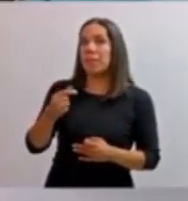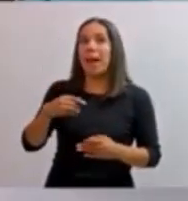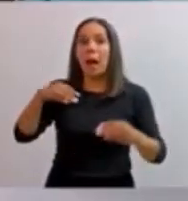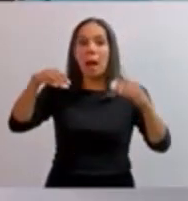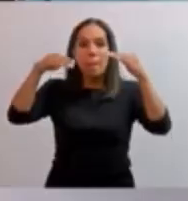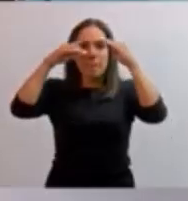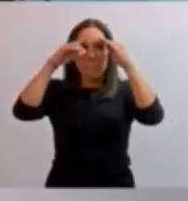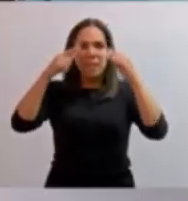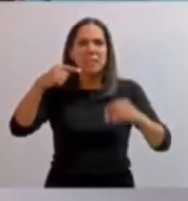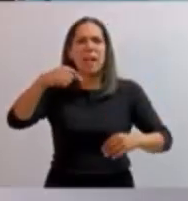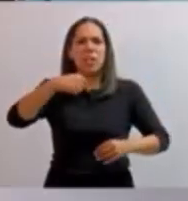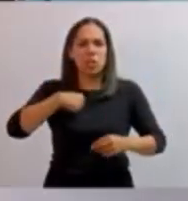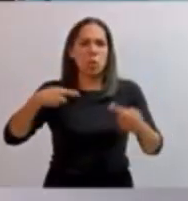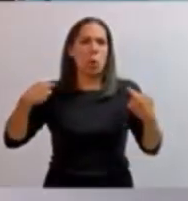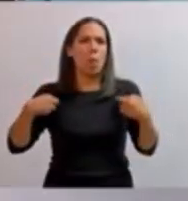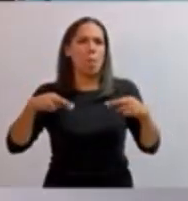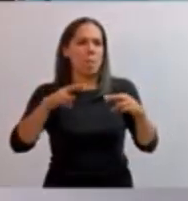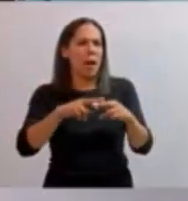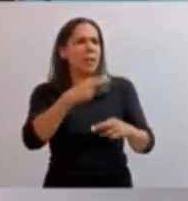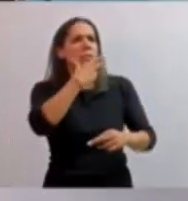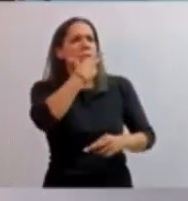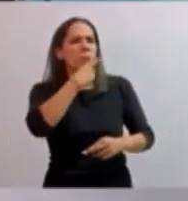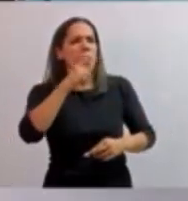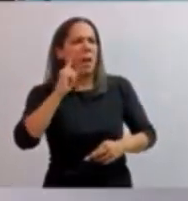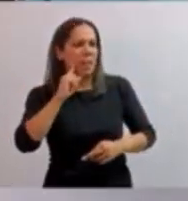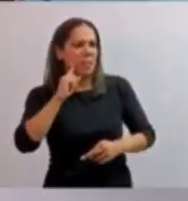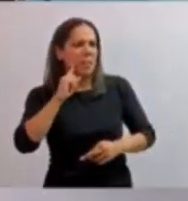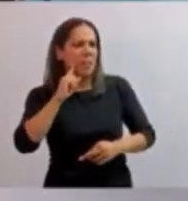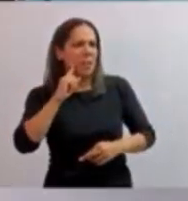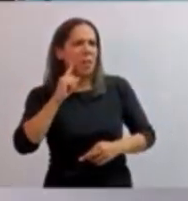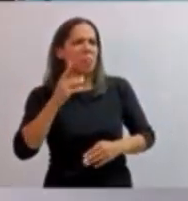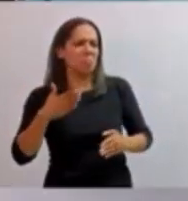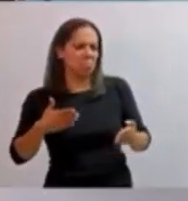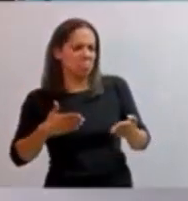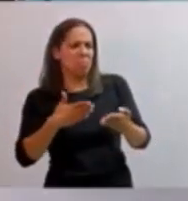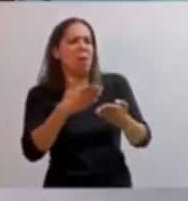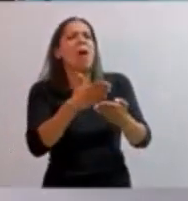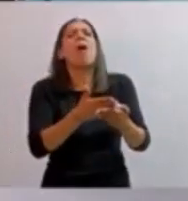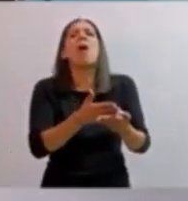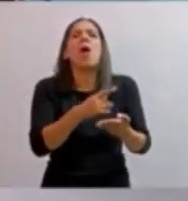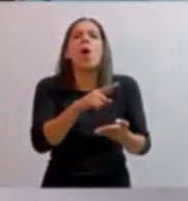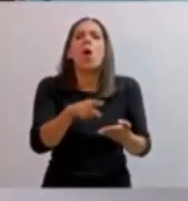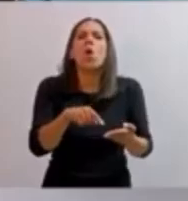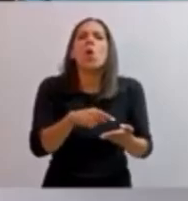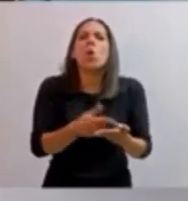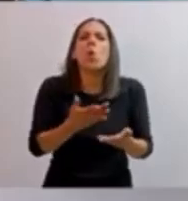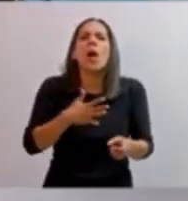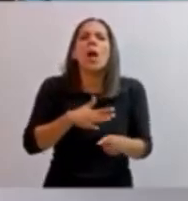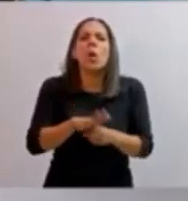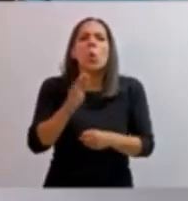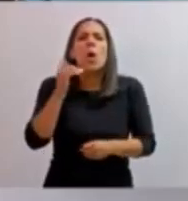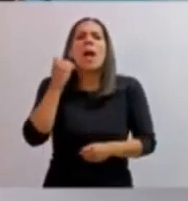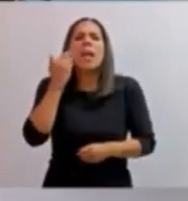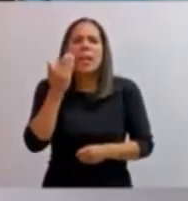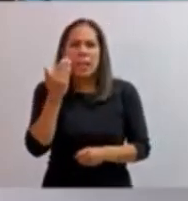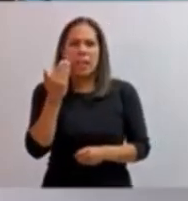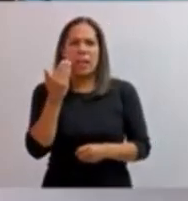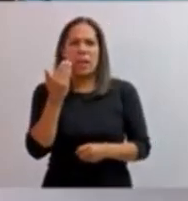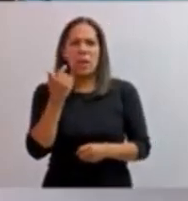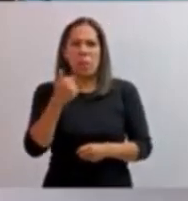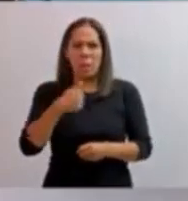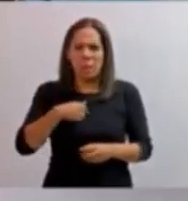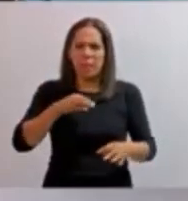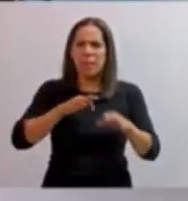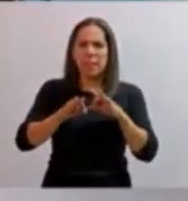estamos haciendo camino en esta parte de ese diálogo horizontal, de esa escucha atenta y